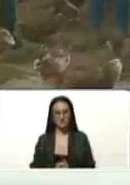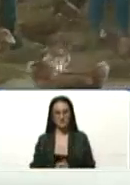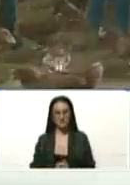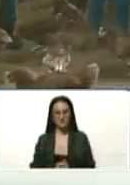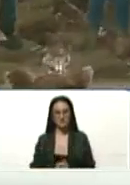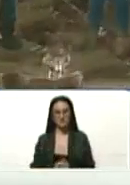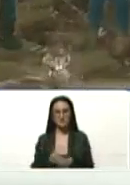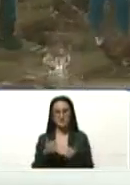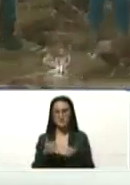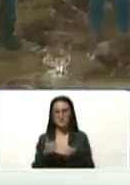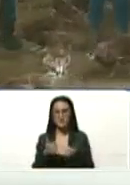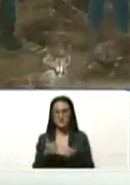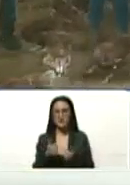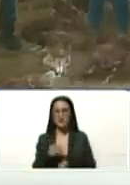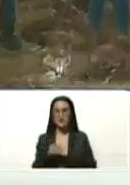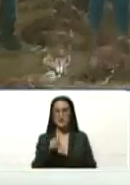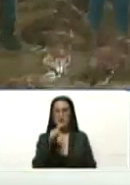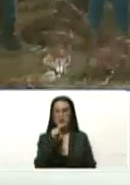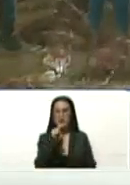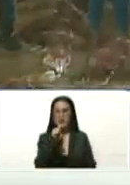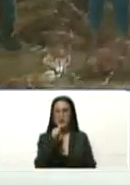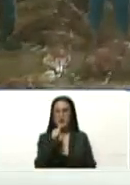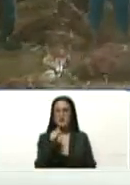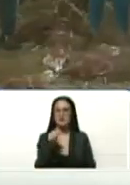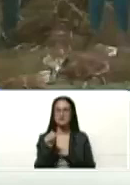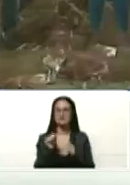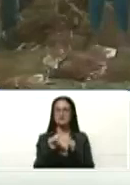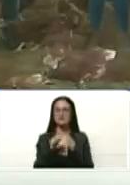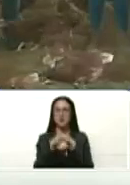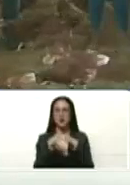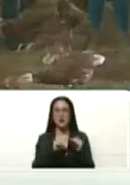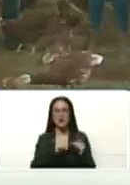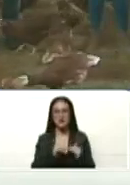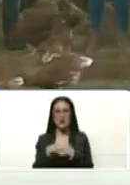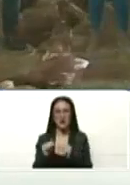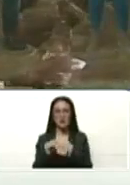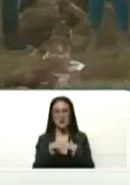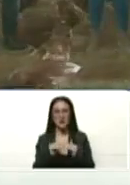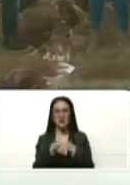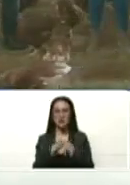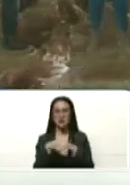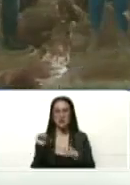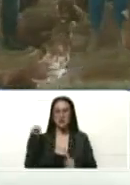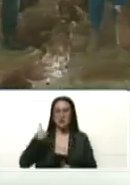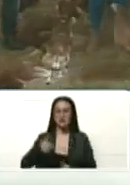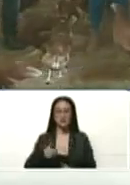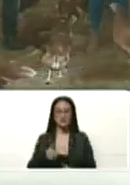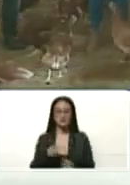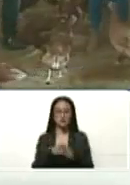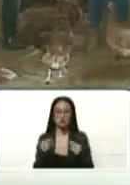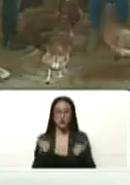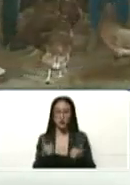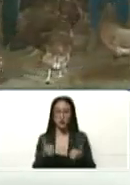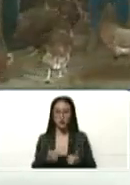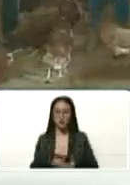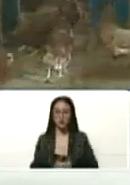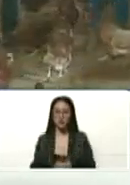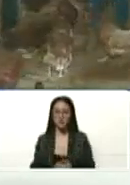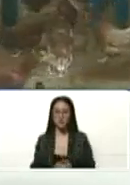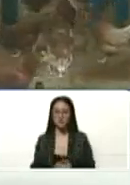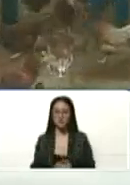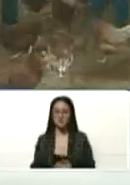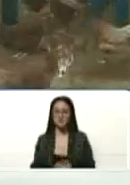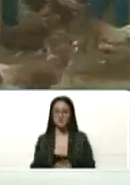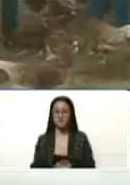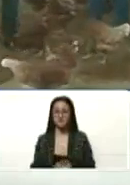A1, agua, clima estable todo el año. Todo, lo tiene todo. Y la vuelta al campo